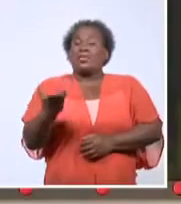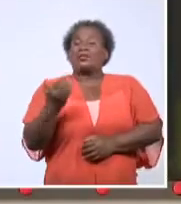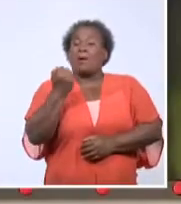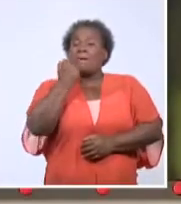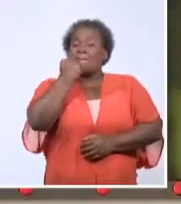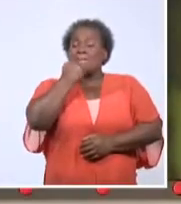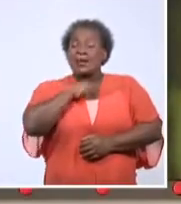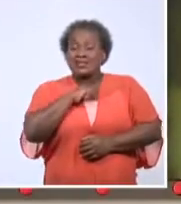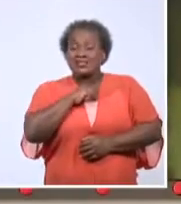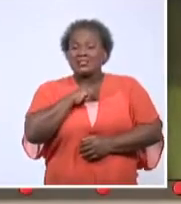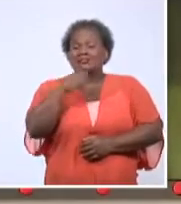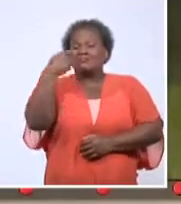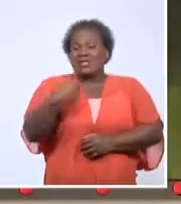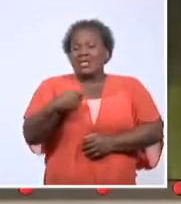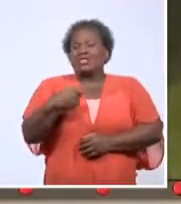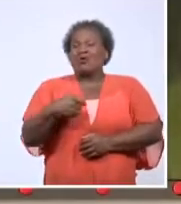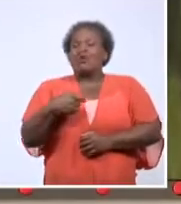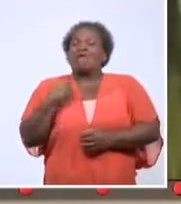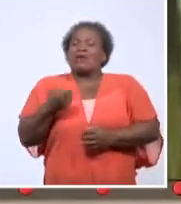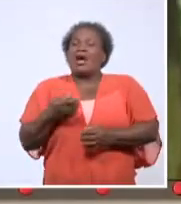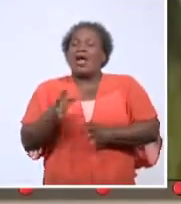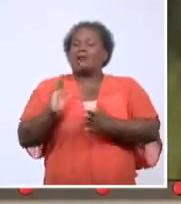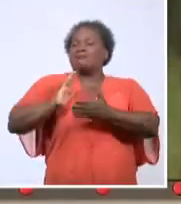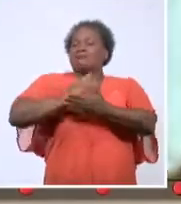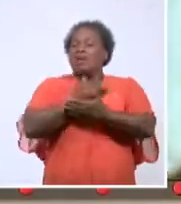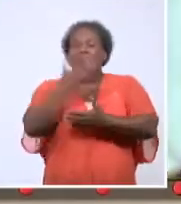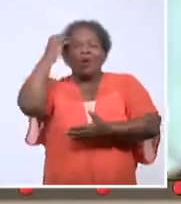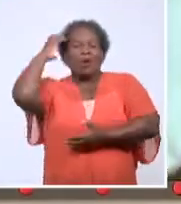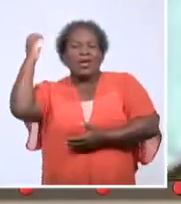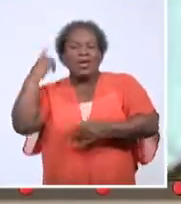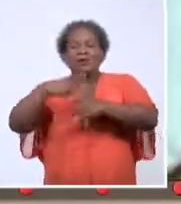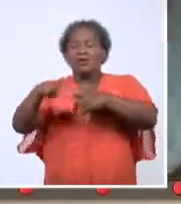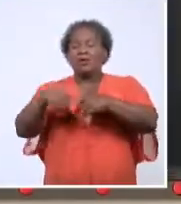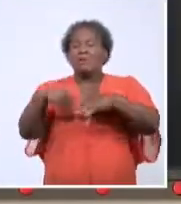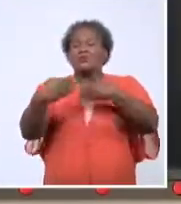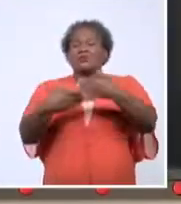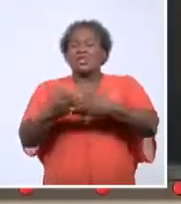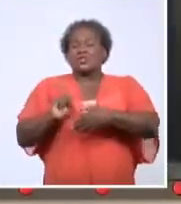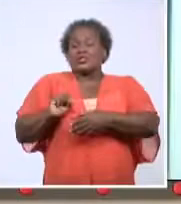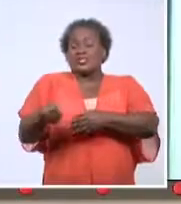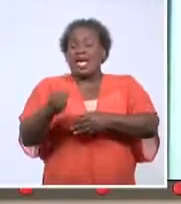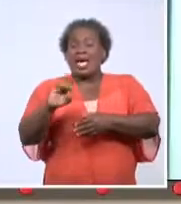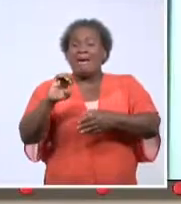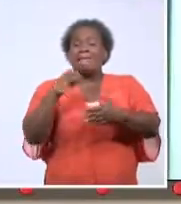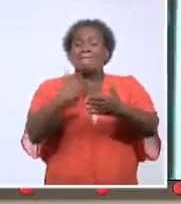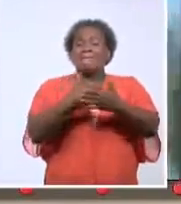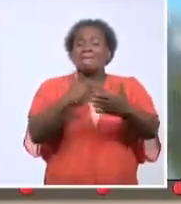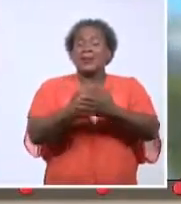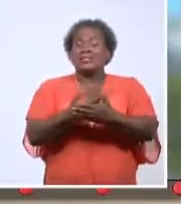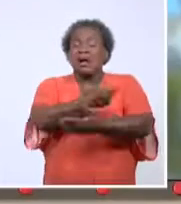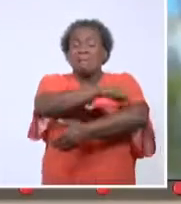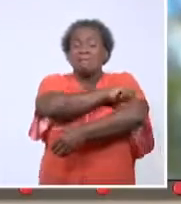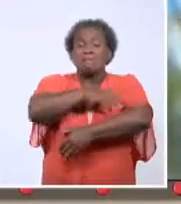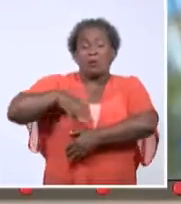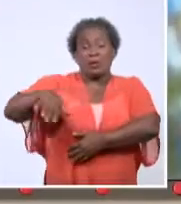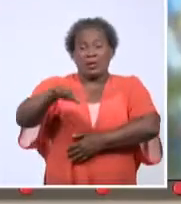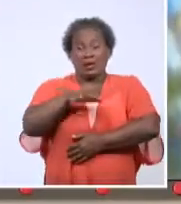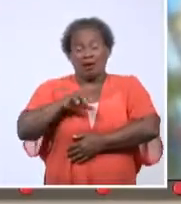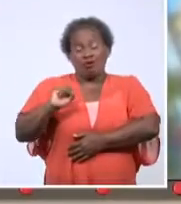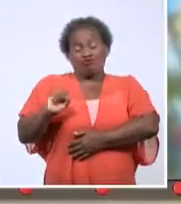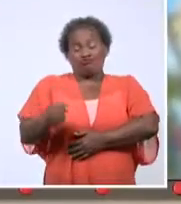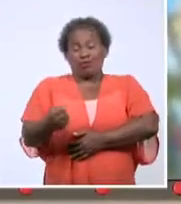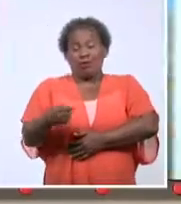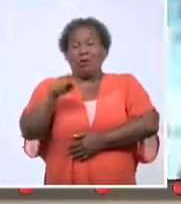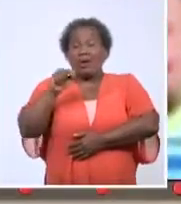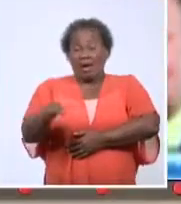austeridad fiscal, desmantelamiento del Estado y un proceso de privatizaciones de las empresas públicas. El país que resulte de ese